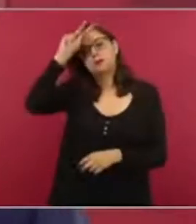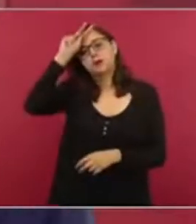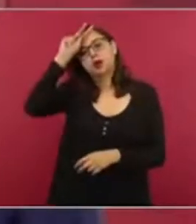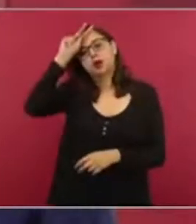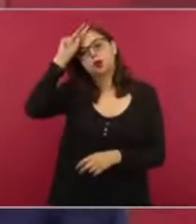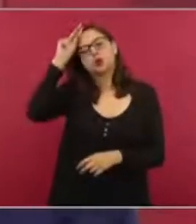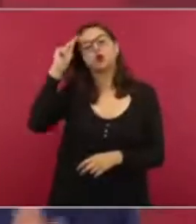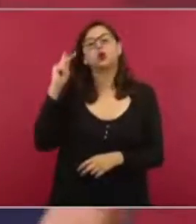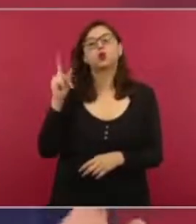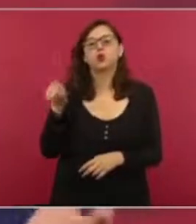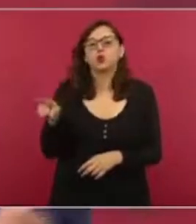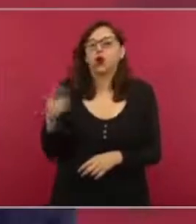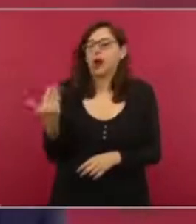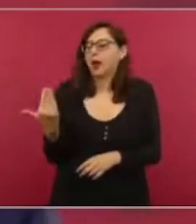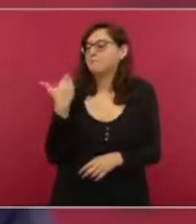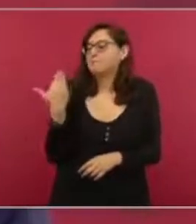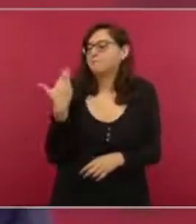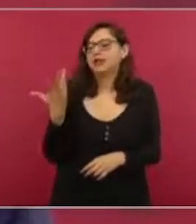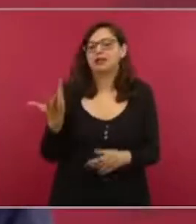se acaban de elegir,